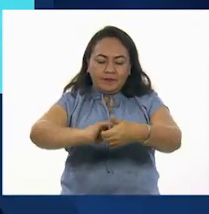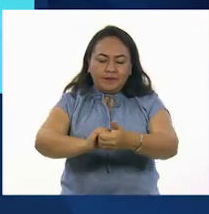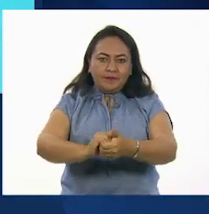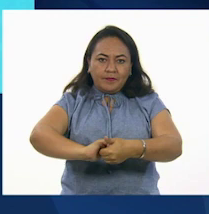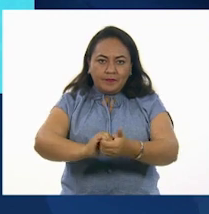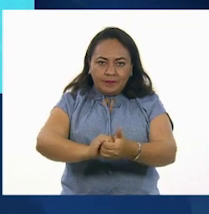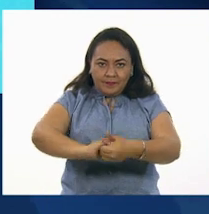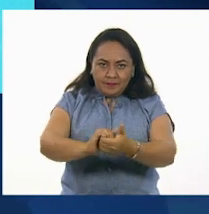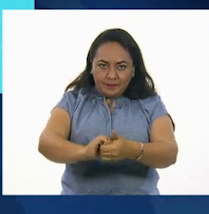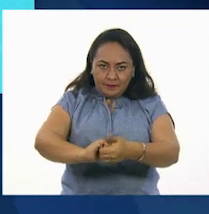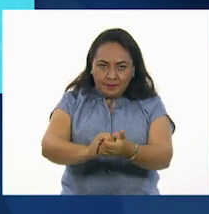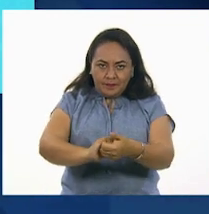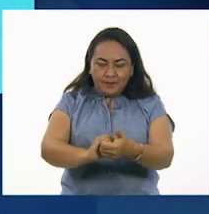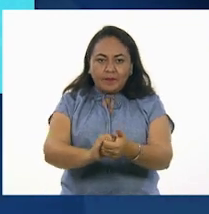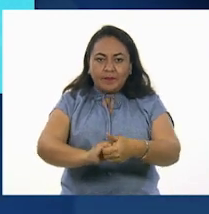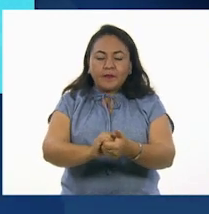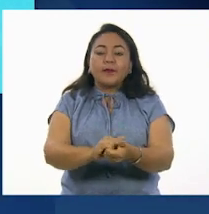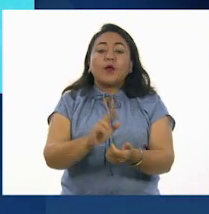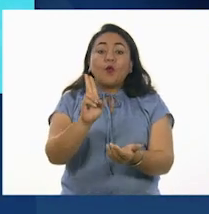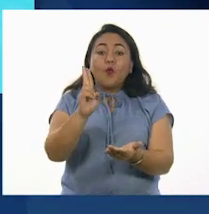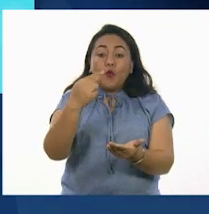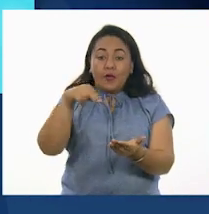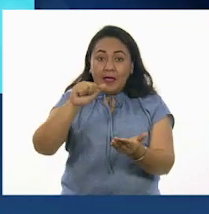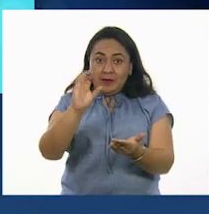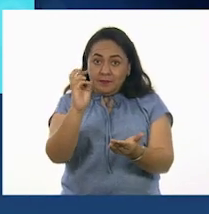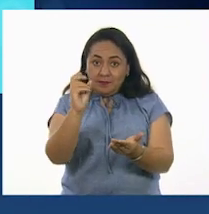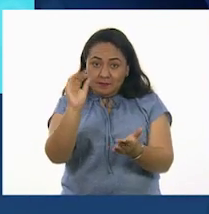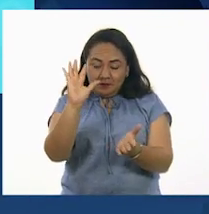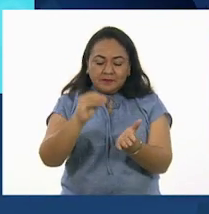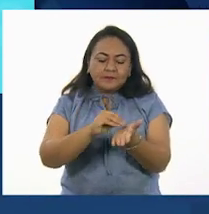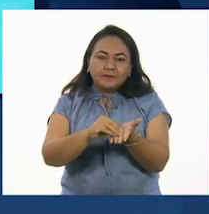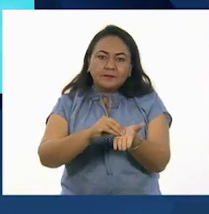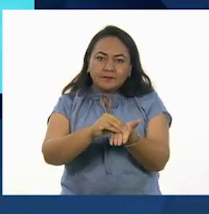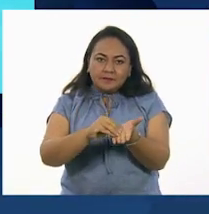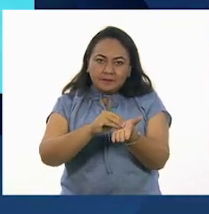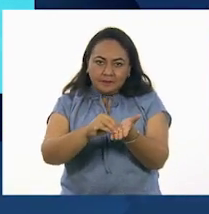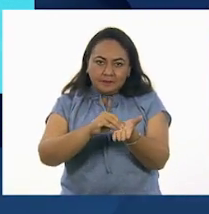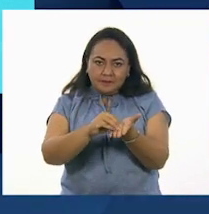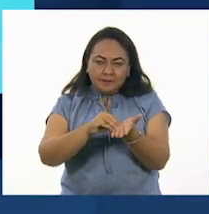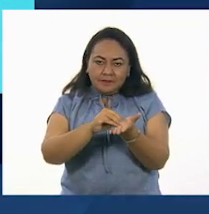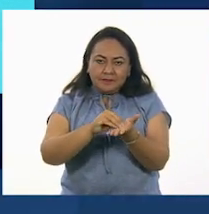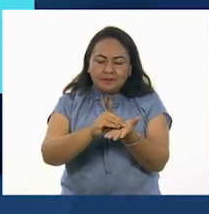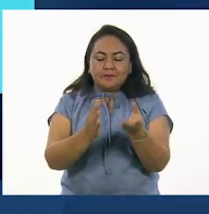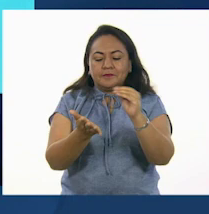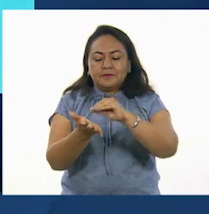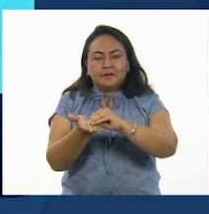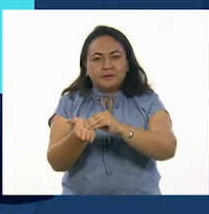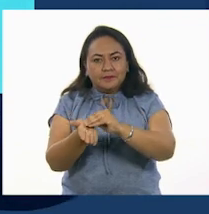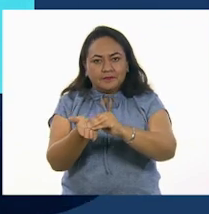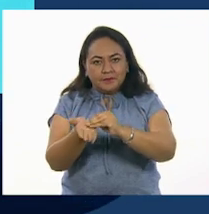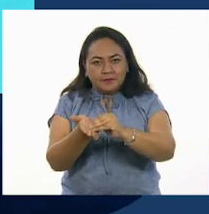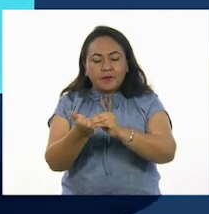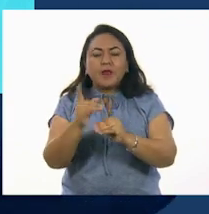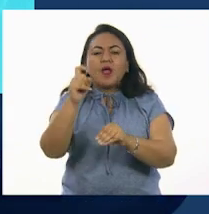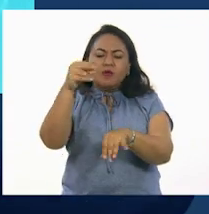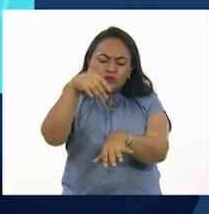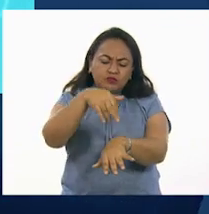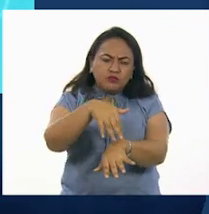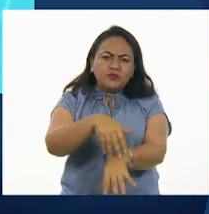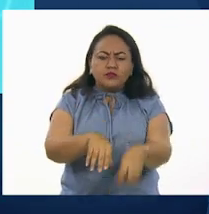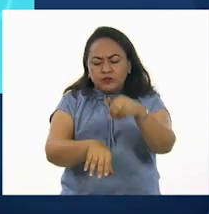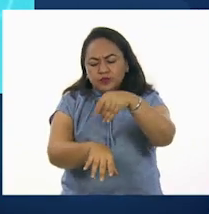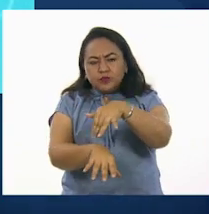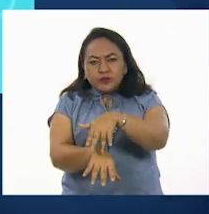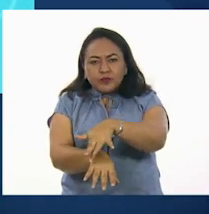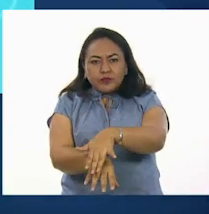dedos. Ahora haz como que rasguñas la palma de tus manos para lavar tus uñas. Enjuaga tus manos con